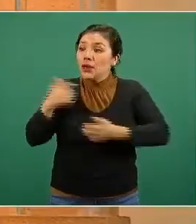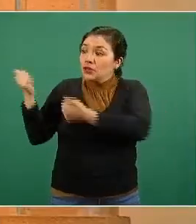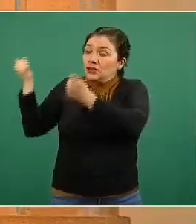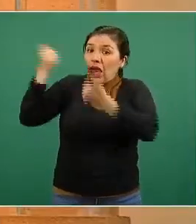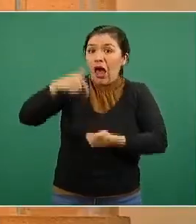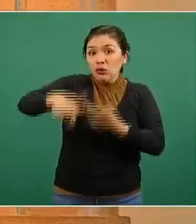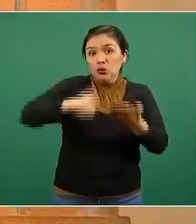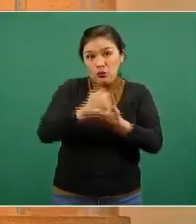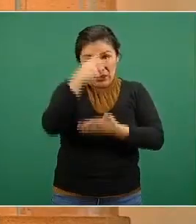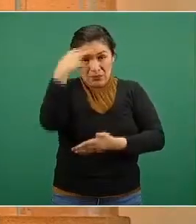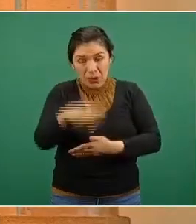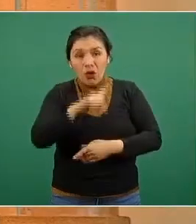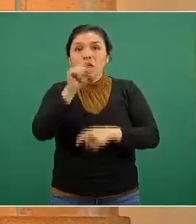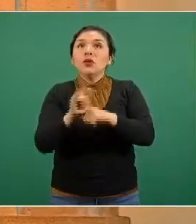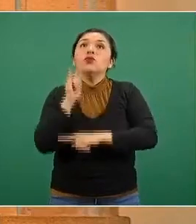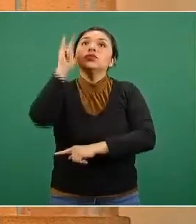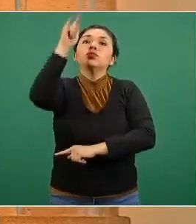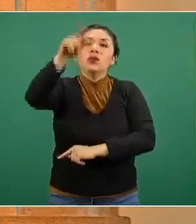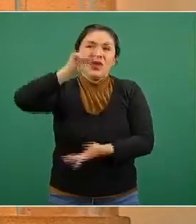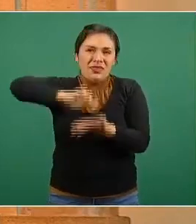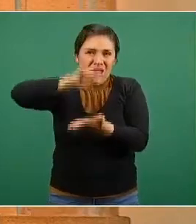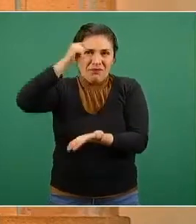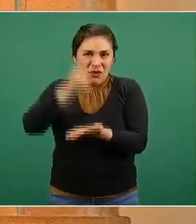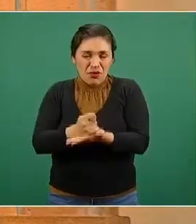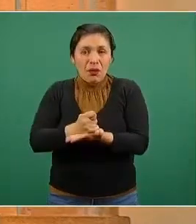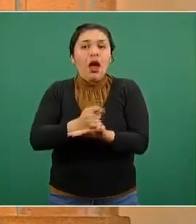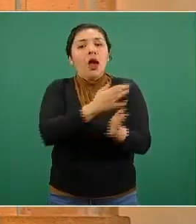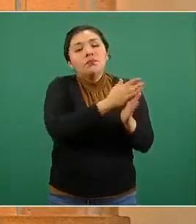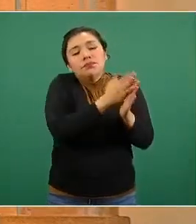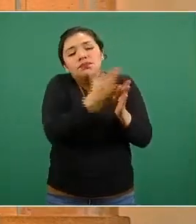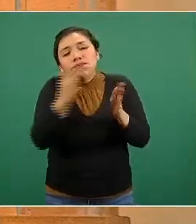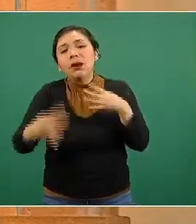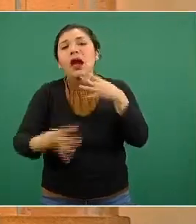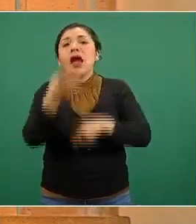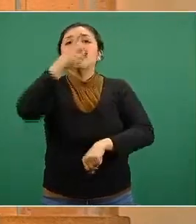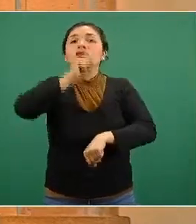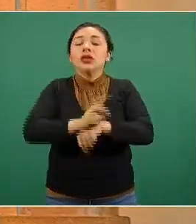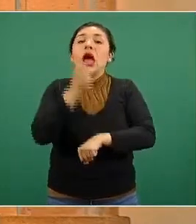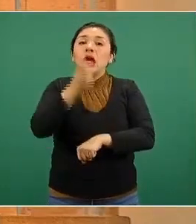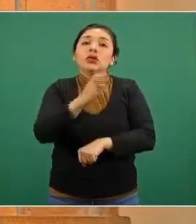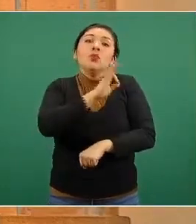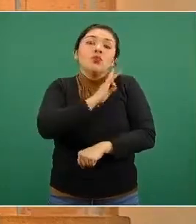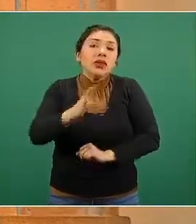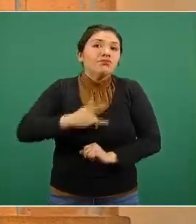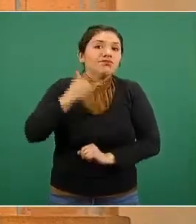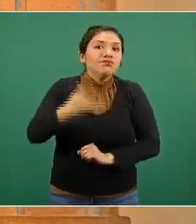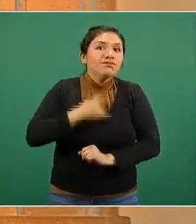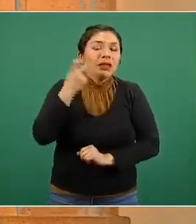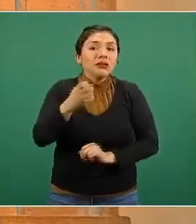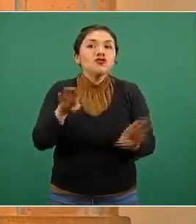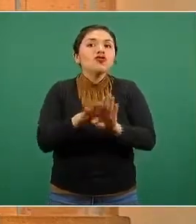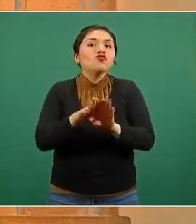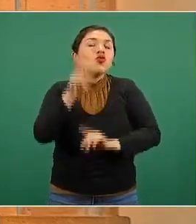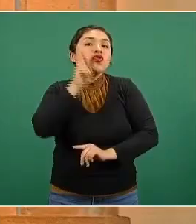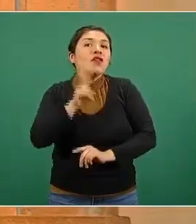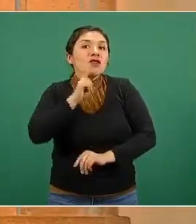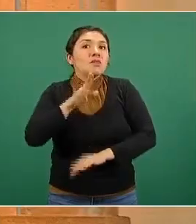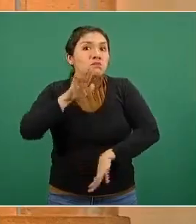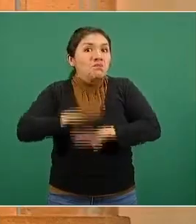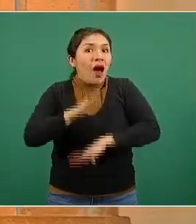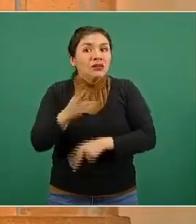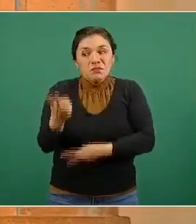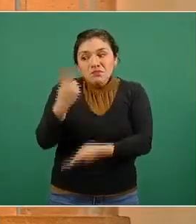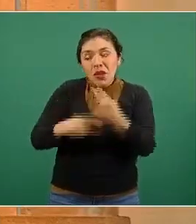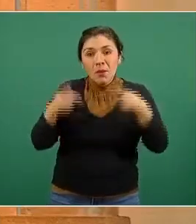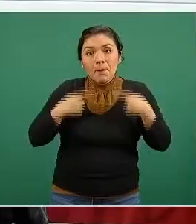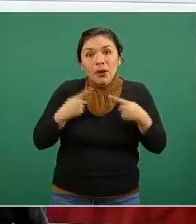de México y posteriormente a Tamaulipas, que sería un momento, el periodo en el cual podríamos lógicamente esperar casos secundarios, los